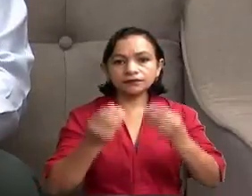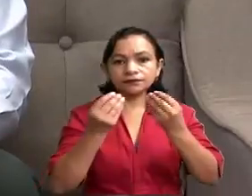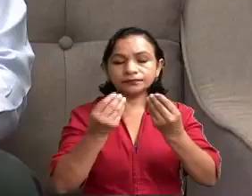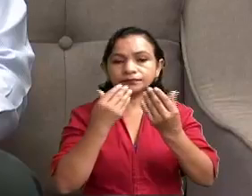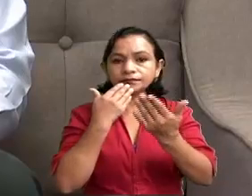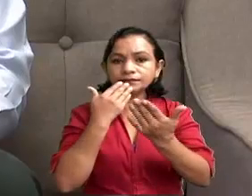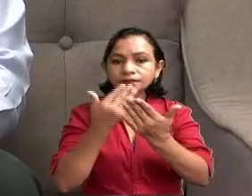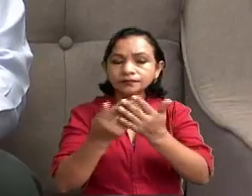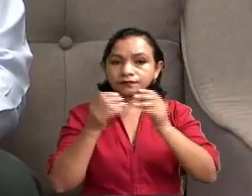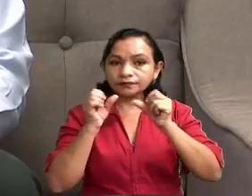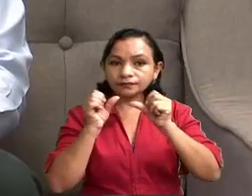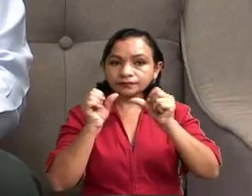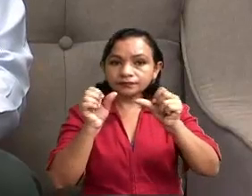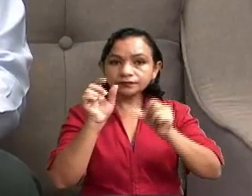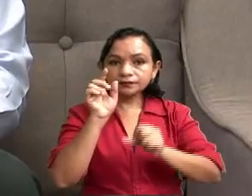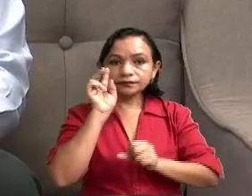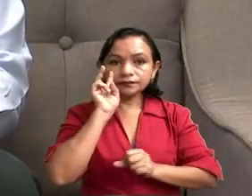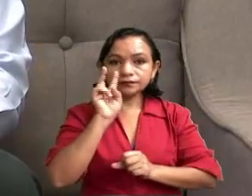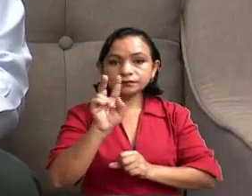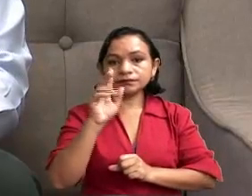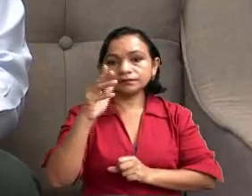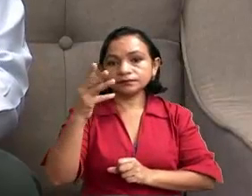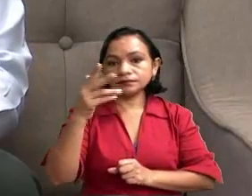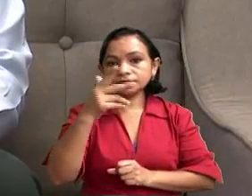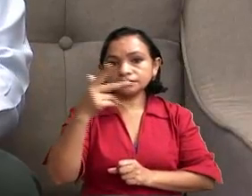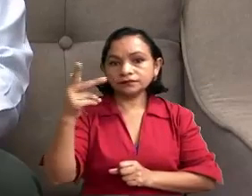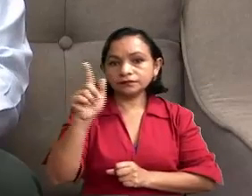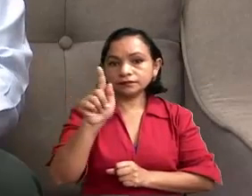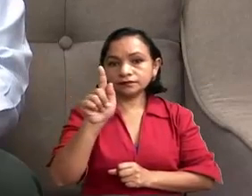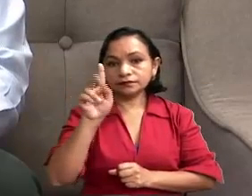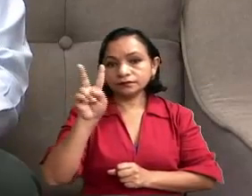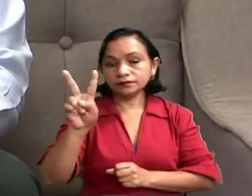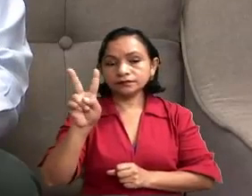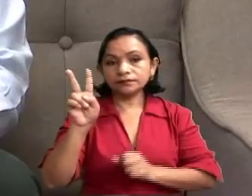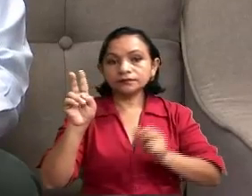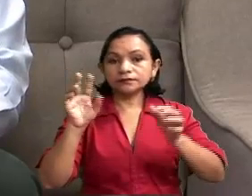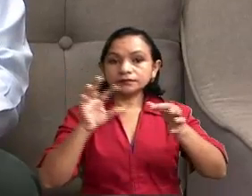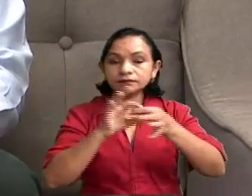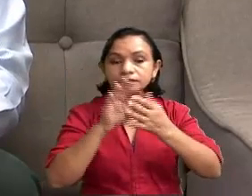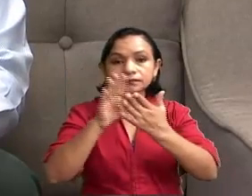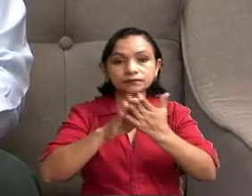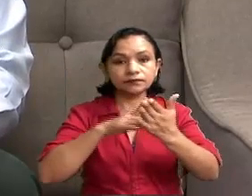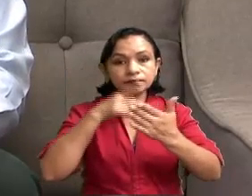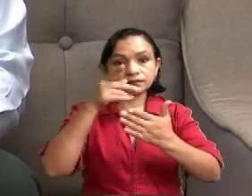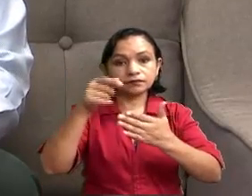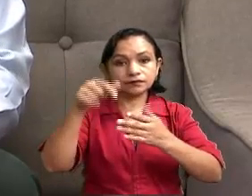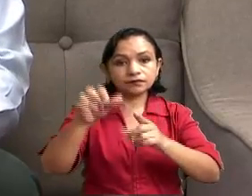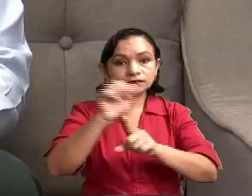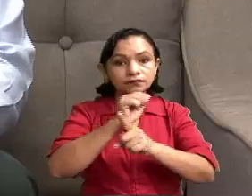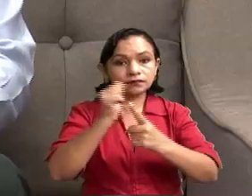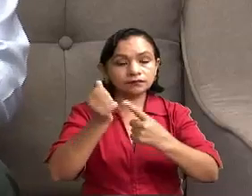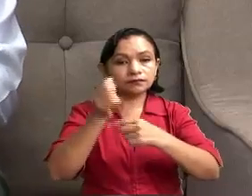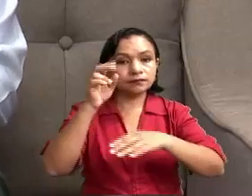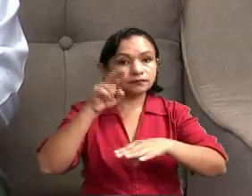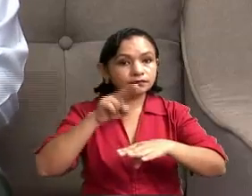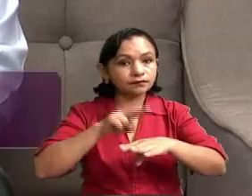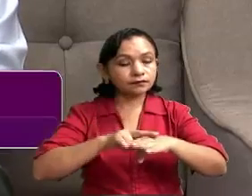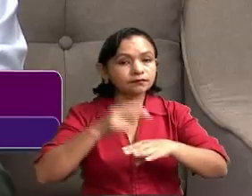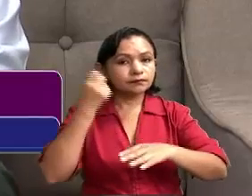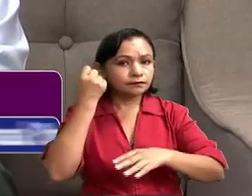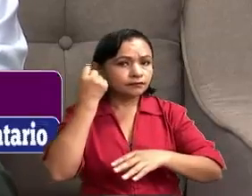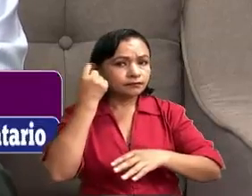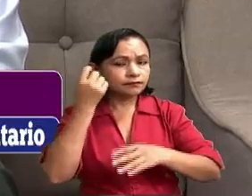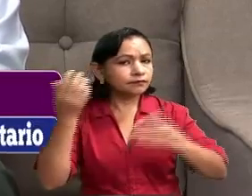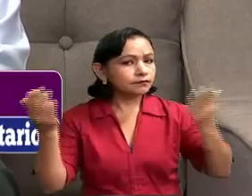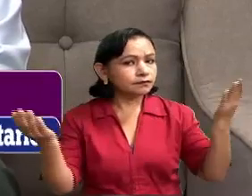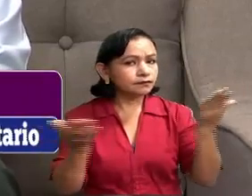Muchas gracias por continuar en sintonía del canal parlamentario. Muchas gracias por continuar acompañándonos en su programa desde el Parlamento, una conversación a través de la cual entendemos por